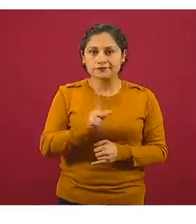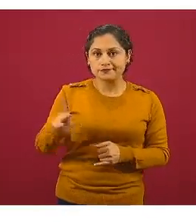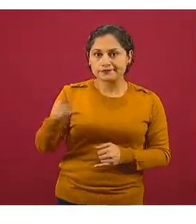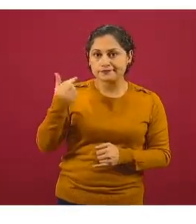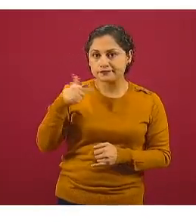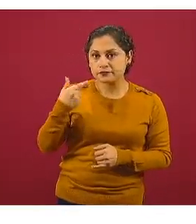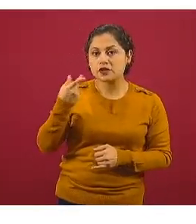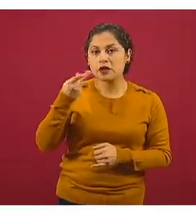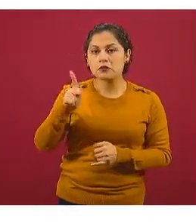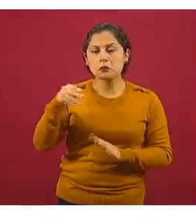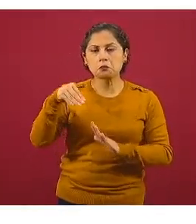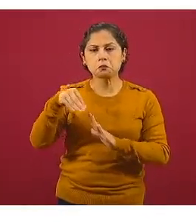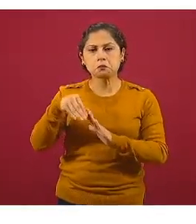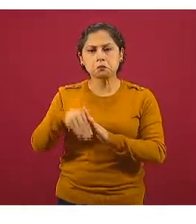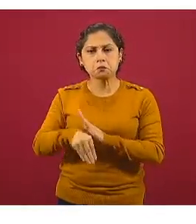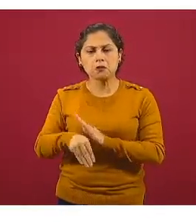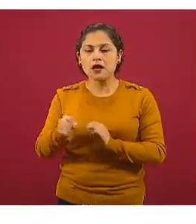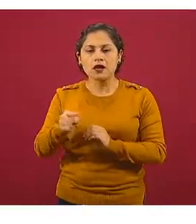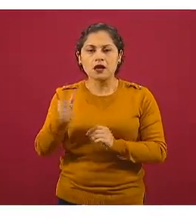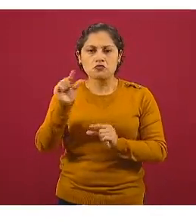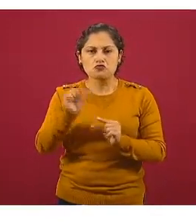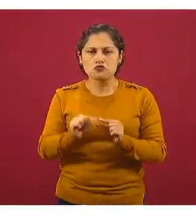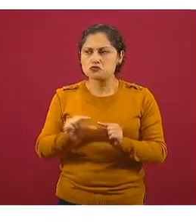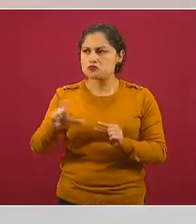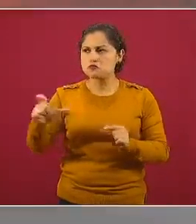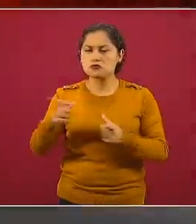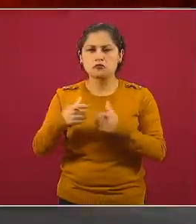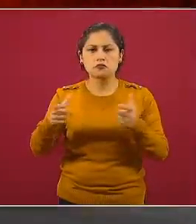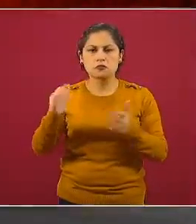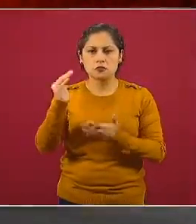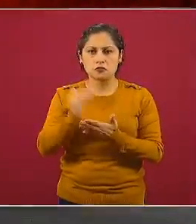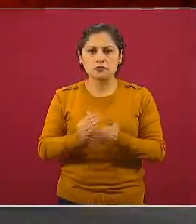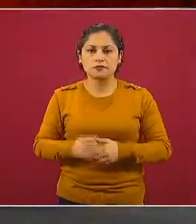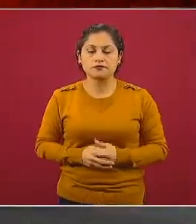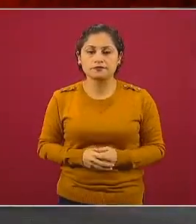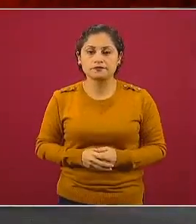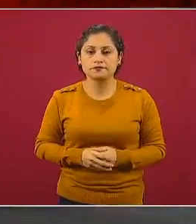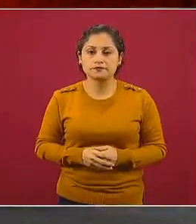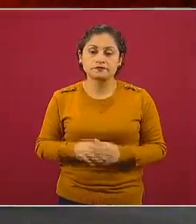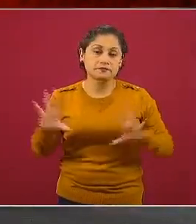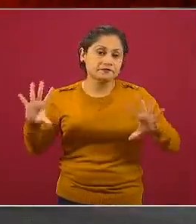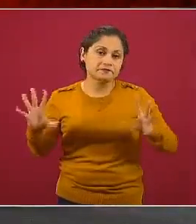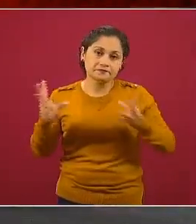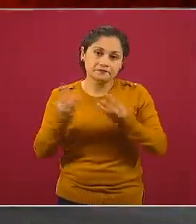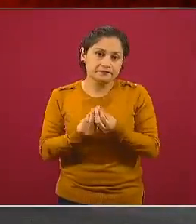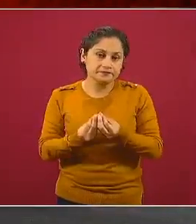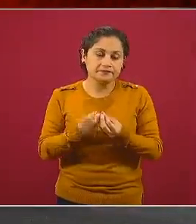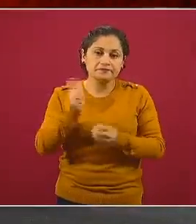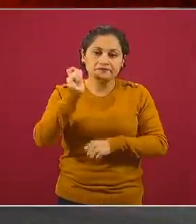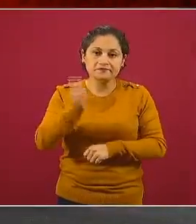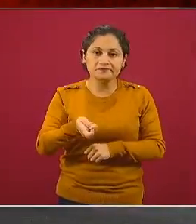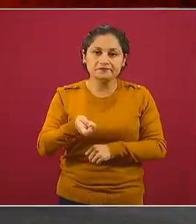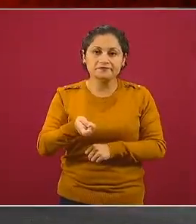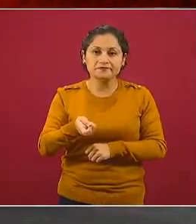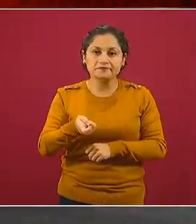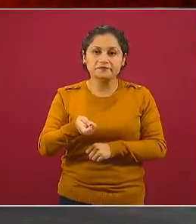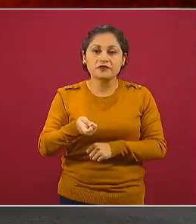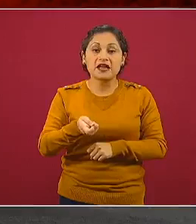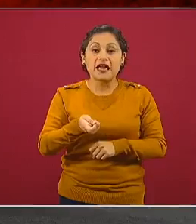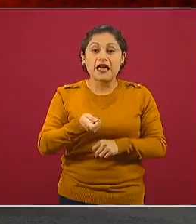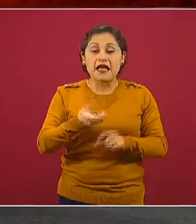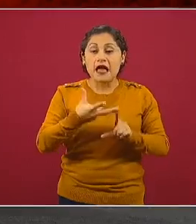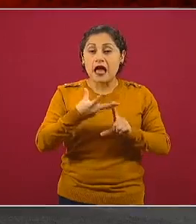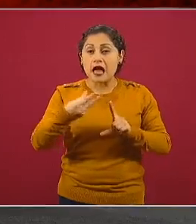transmisión a lo largo de este periodo. Entonces, en resumen, la epidemia se comporta de manera en parches, no